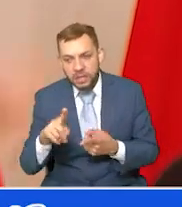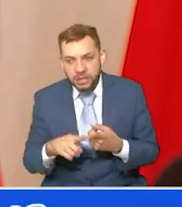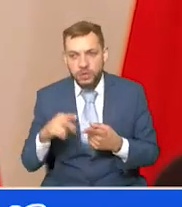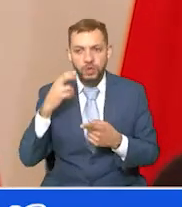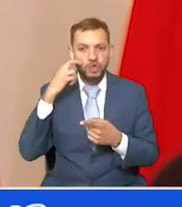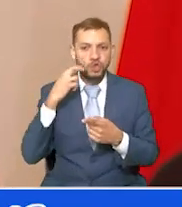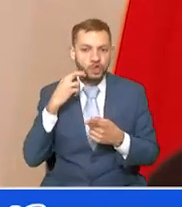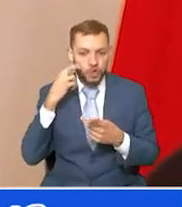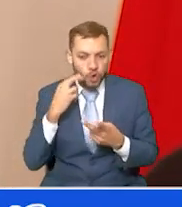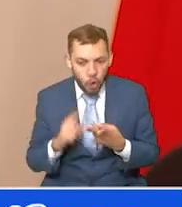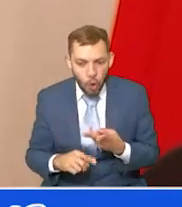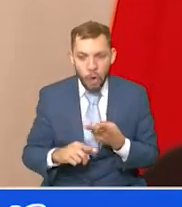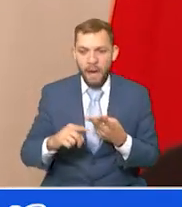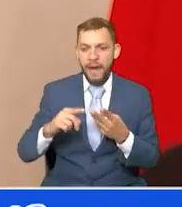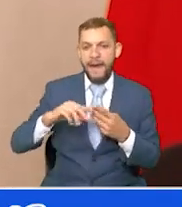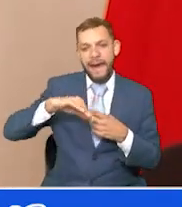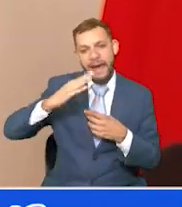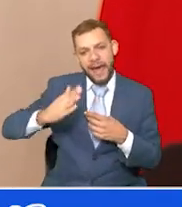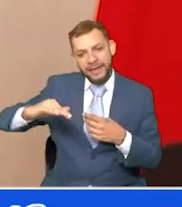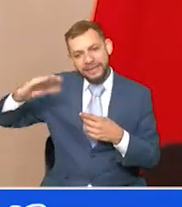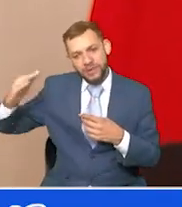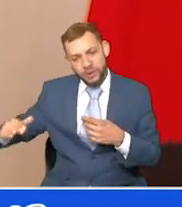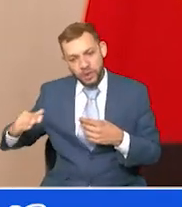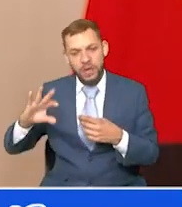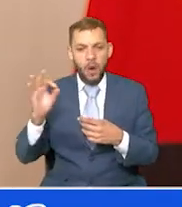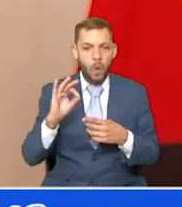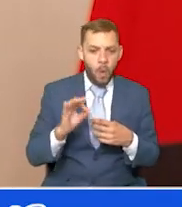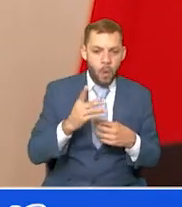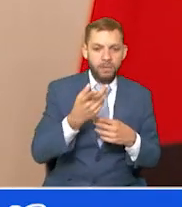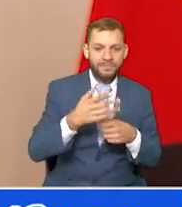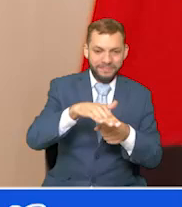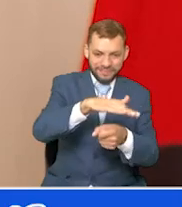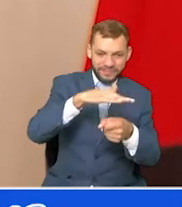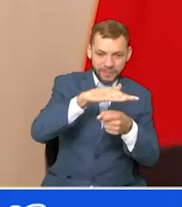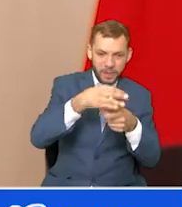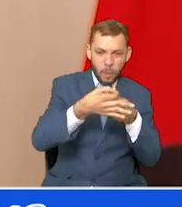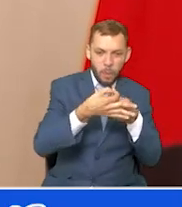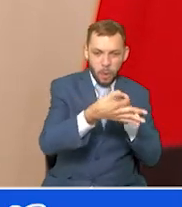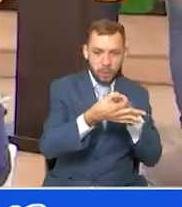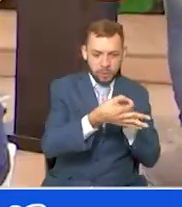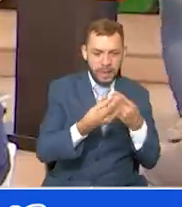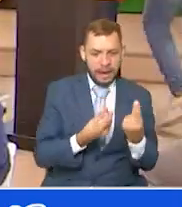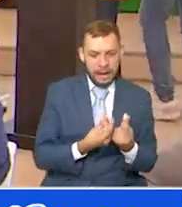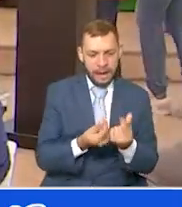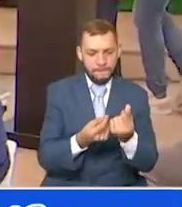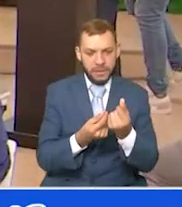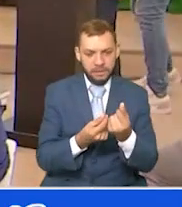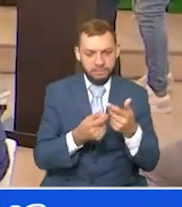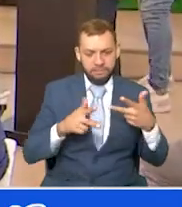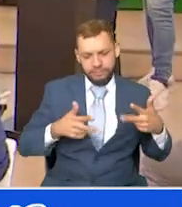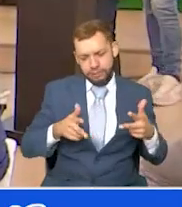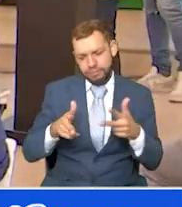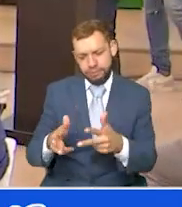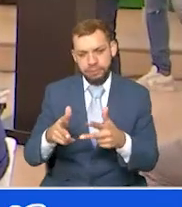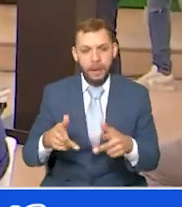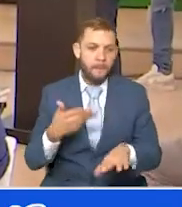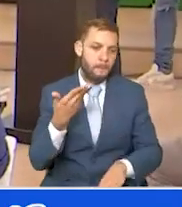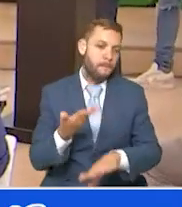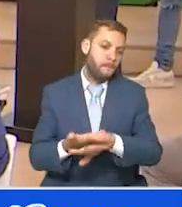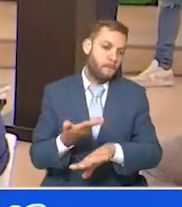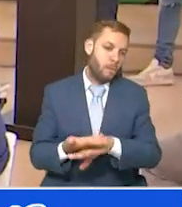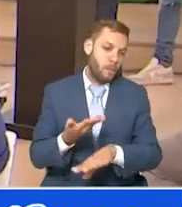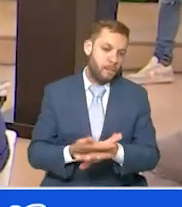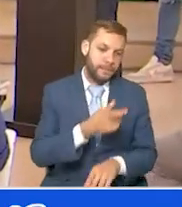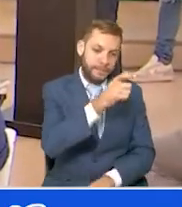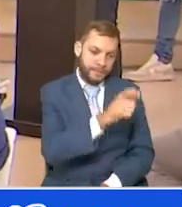Antioquia puede estar saliendo para cundinamarca o para cualquier sitio que la unidad lo requiera la propuesta la hizo el gobernador Juan Diego